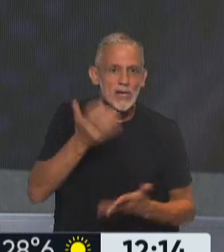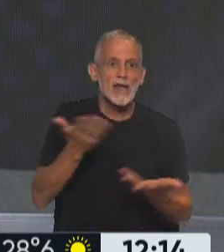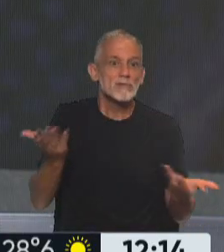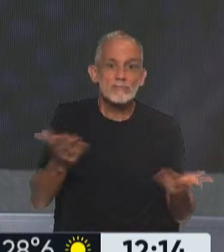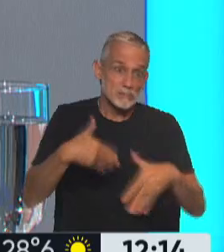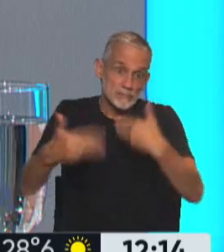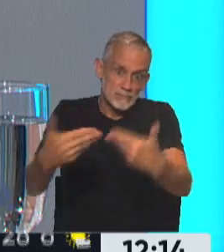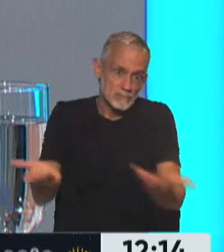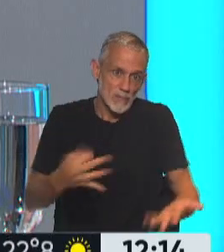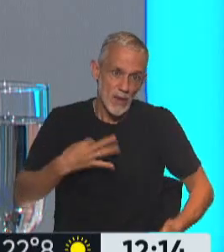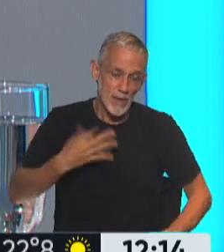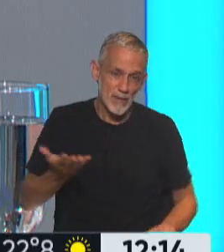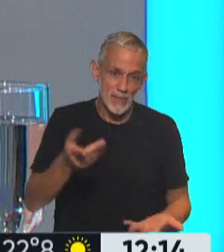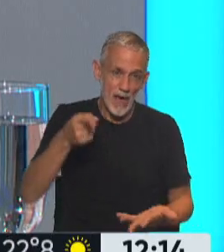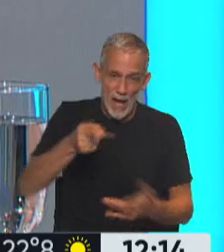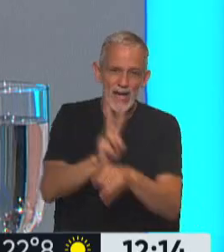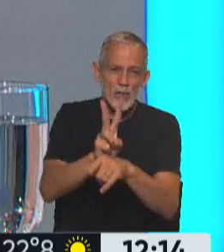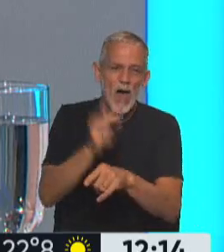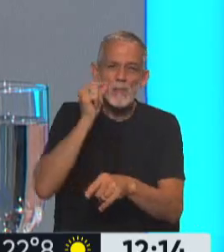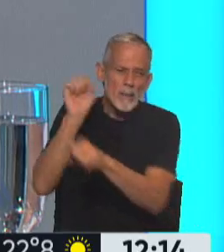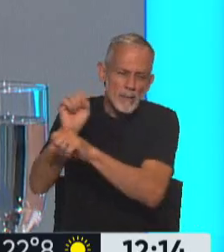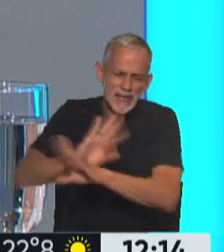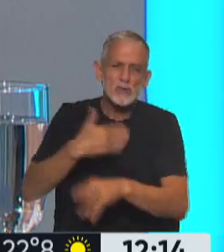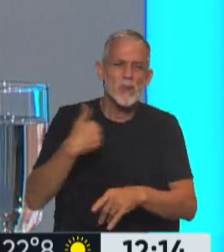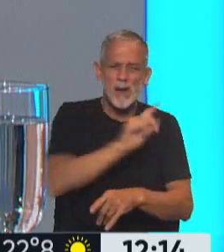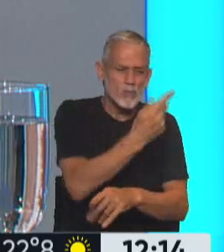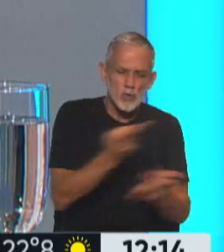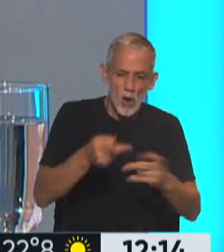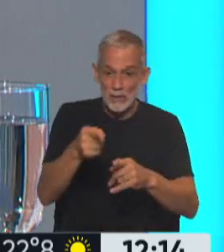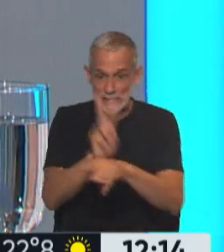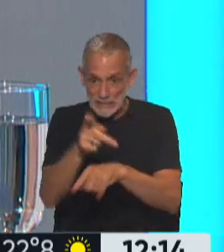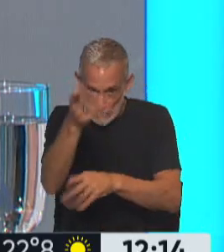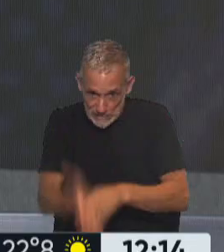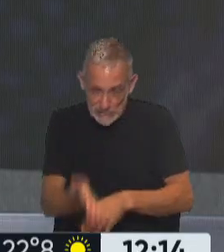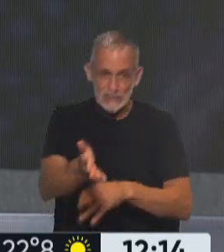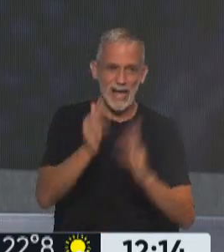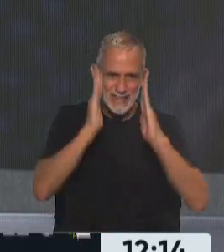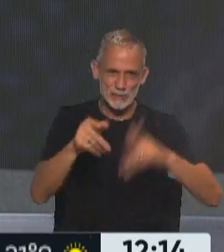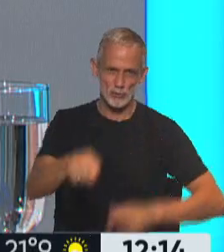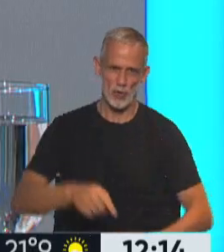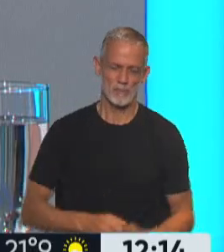seguir. Es al que hay que cuidar ahora, porque el papá ya está preso, la mamá no está, al que hay que cuidar es ese niño ahora. Fátima, muchas gracias. A vos.